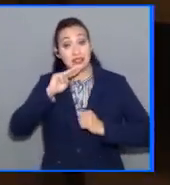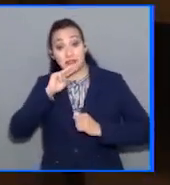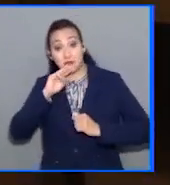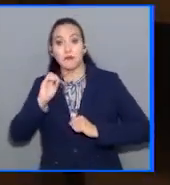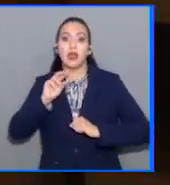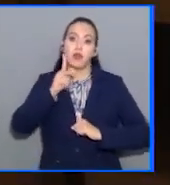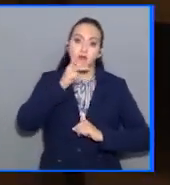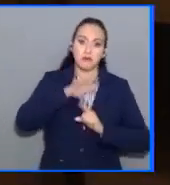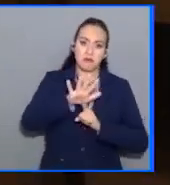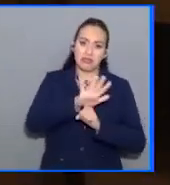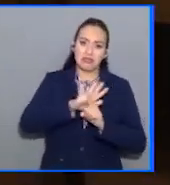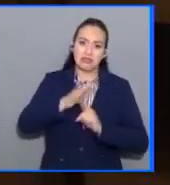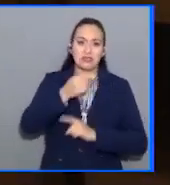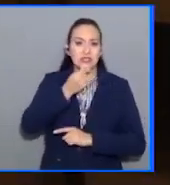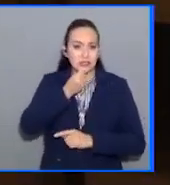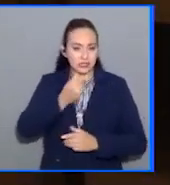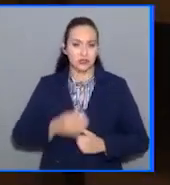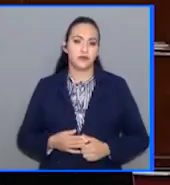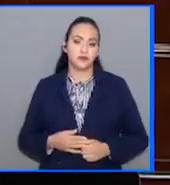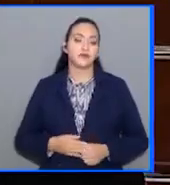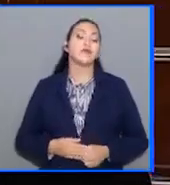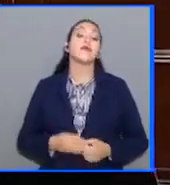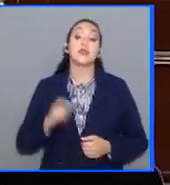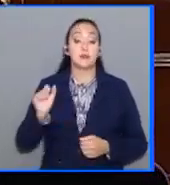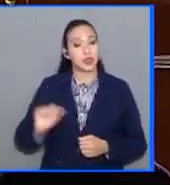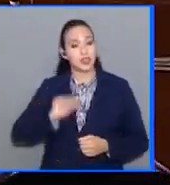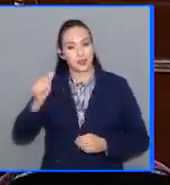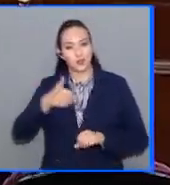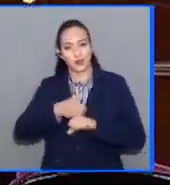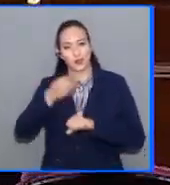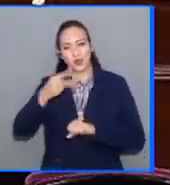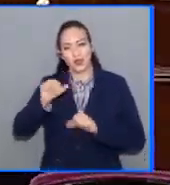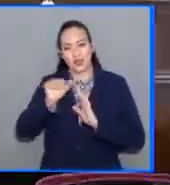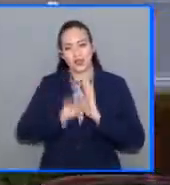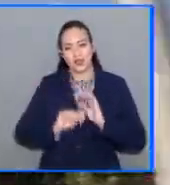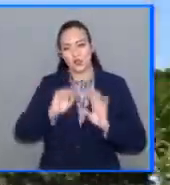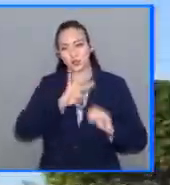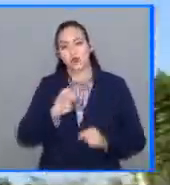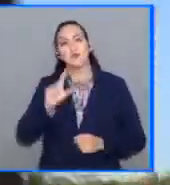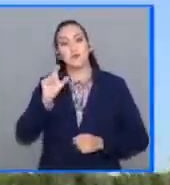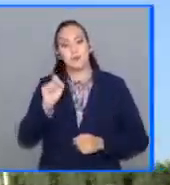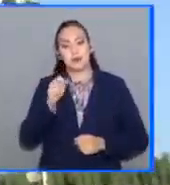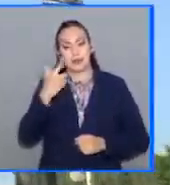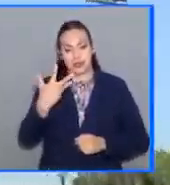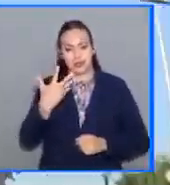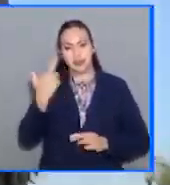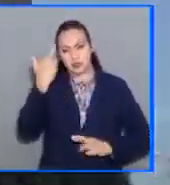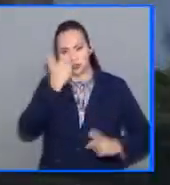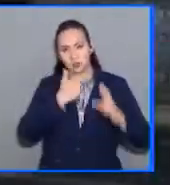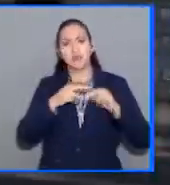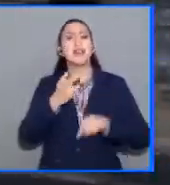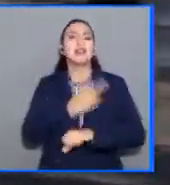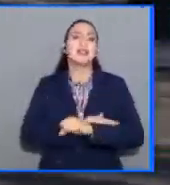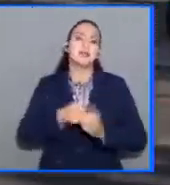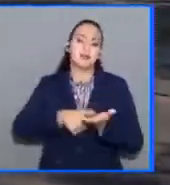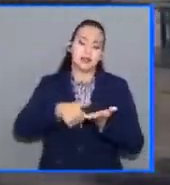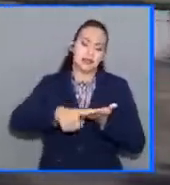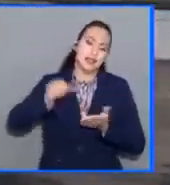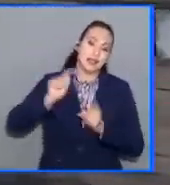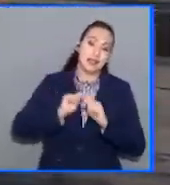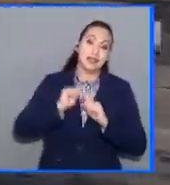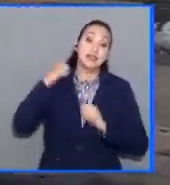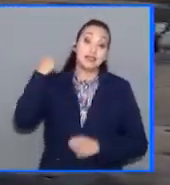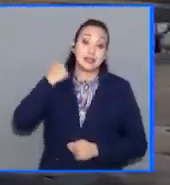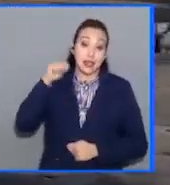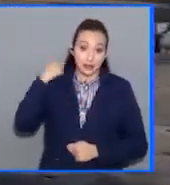El Pleno también invalidó el párrafo segundo del artículo 425 del Código Civil de Tabasco, que establecía que el